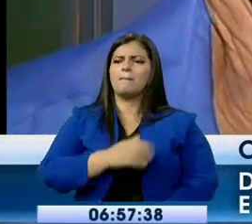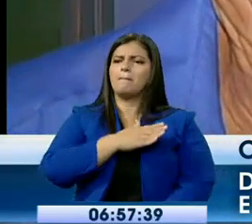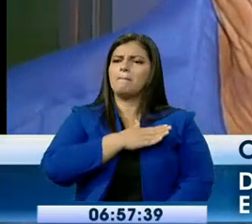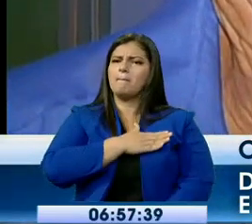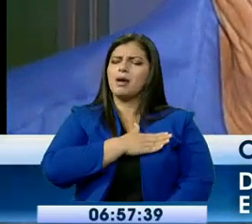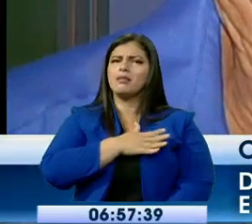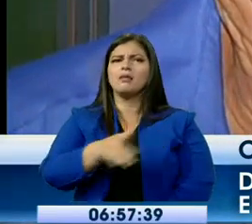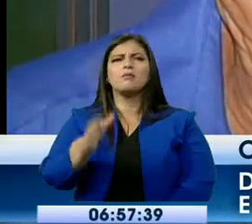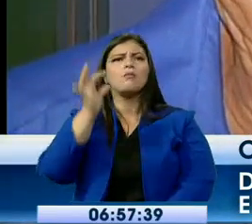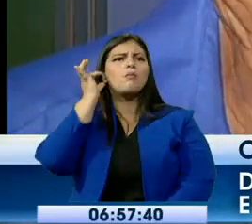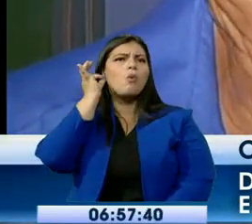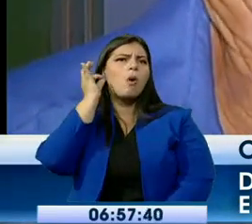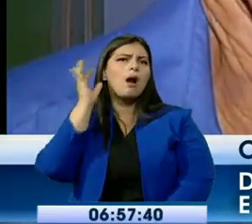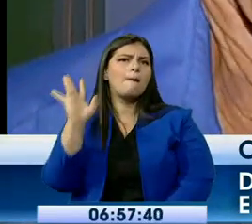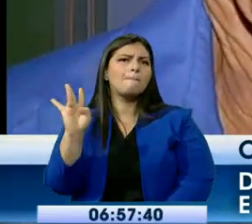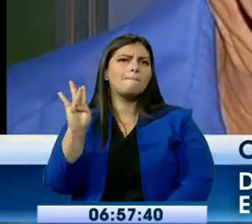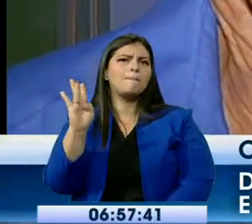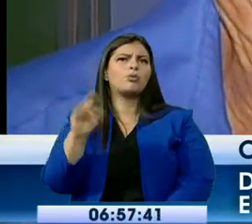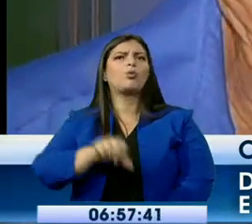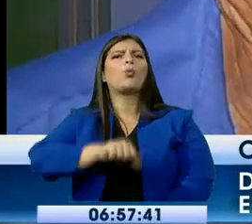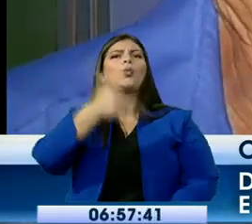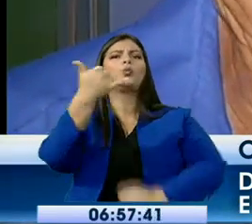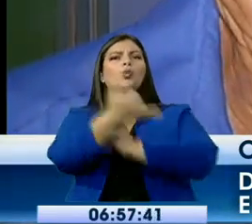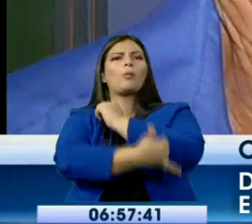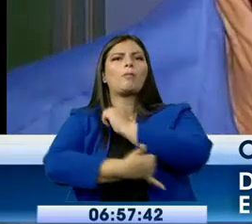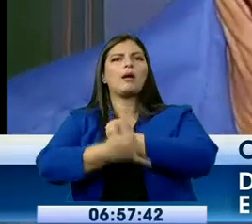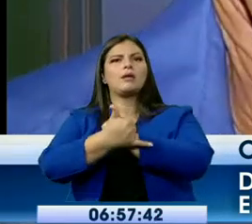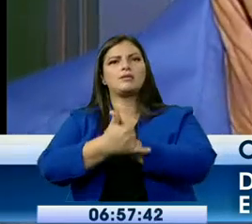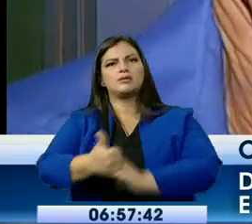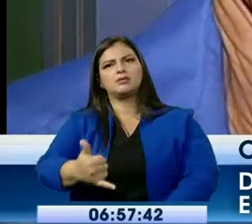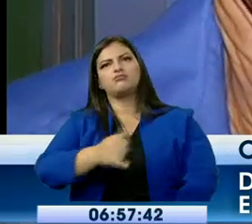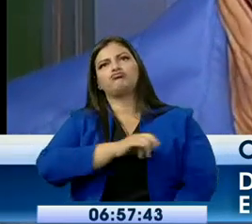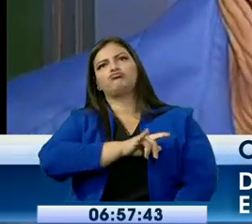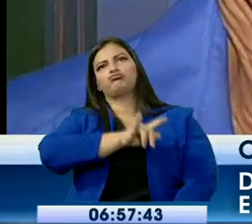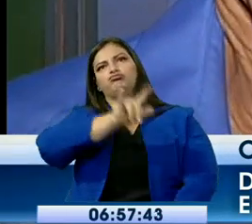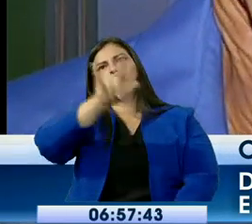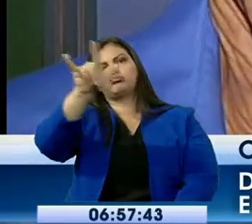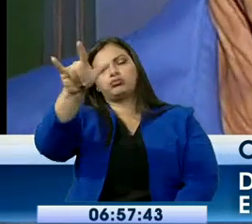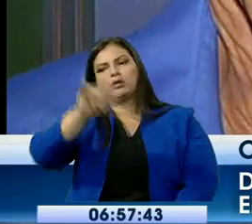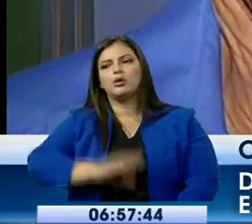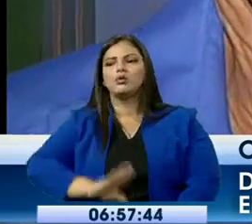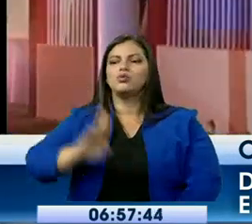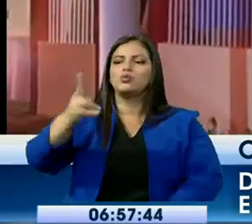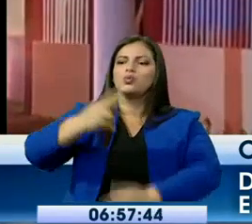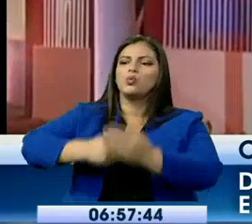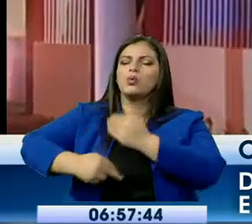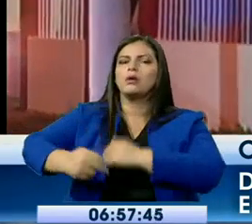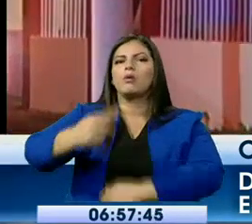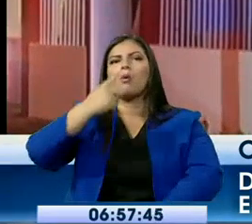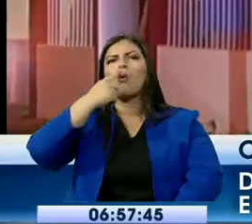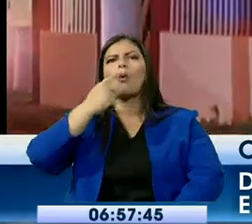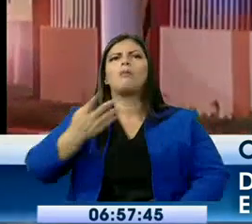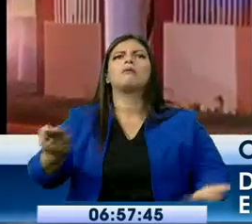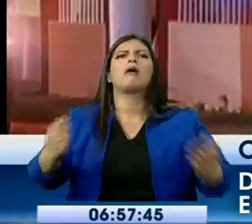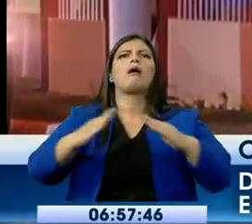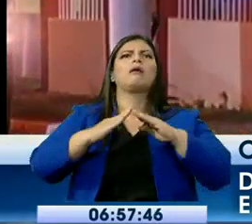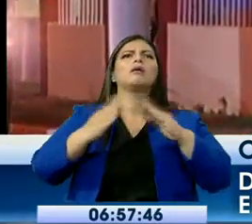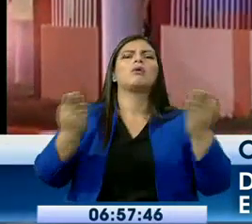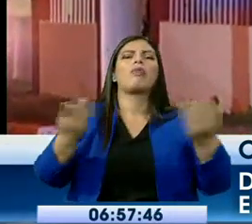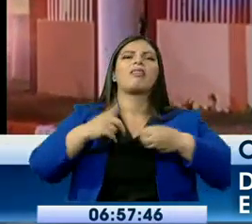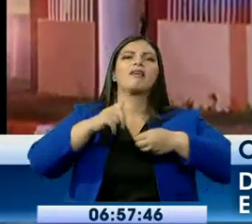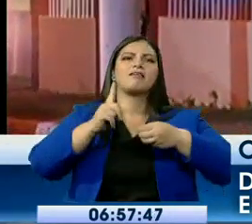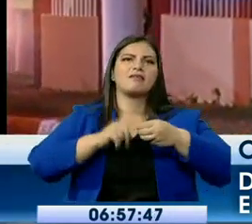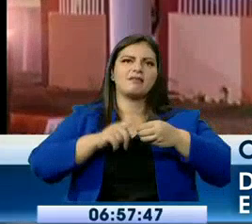país, el hijo sé que vive en Quito, que ya viene, sino que no es fácil día domingo. Informó